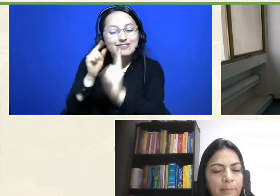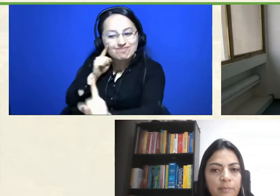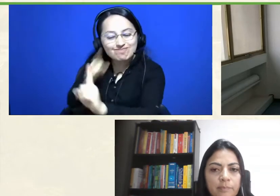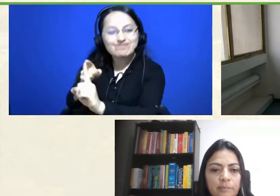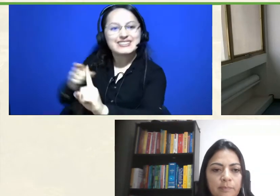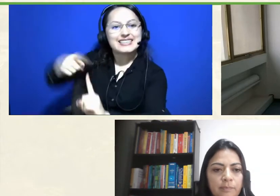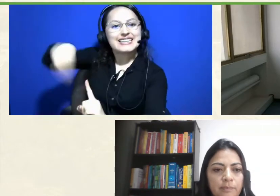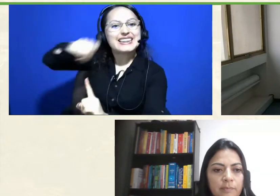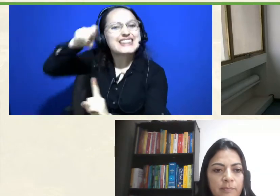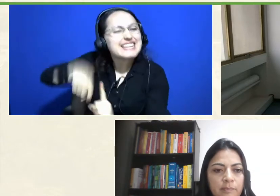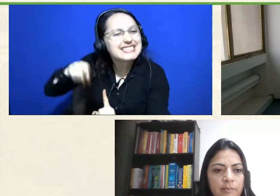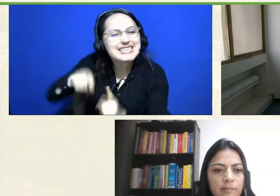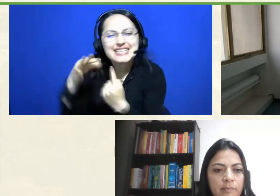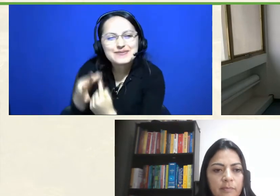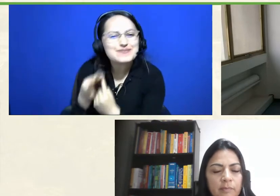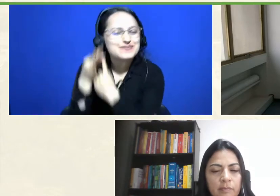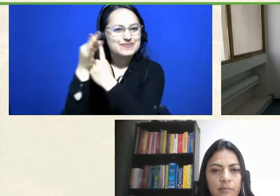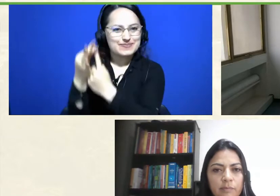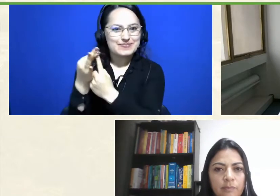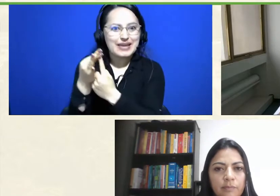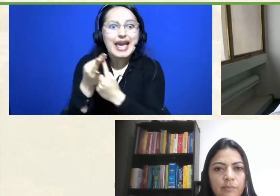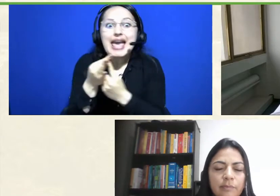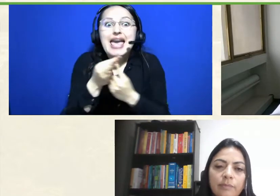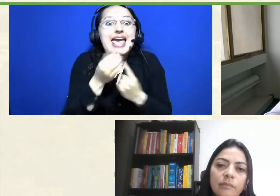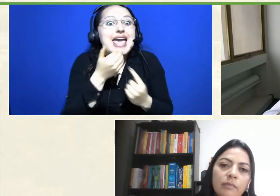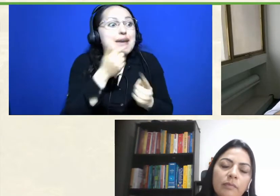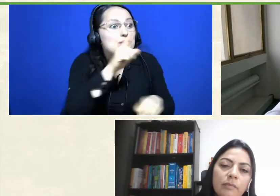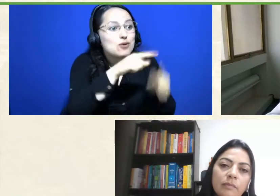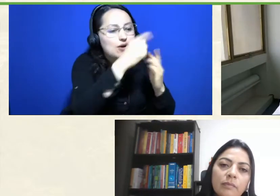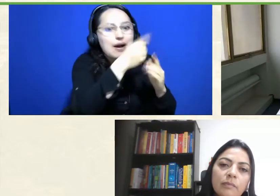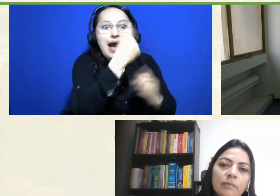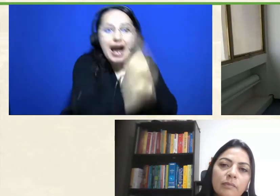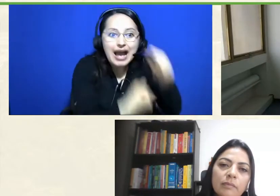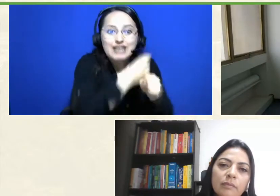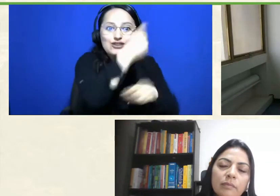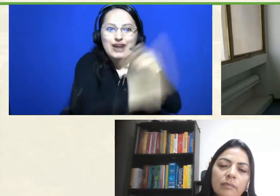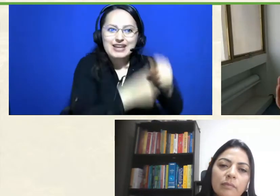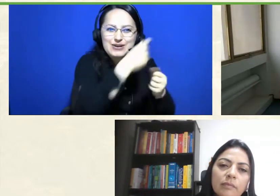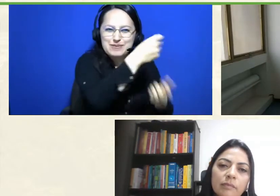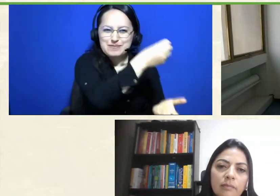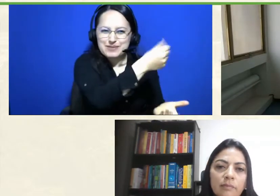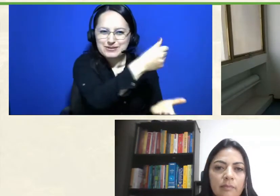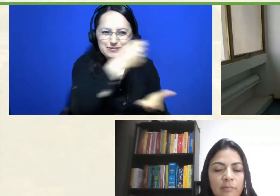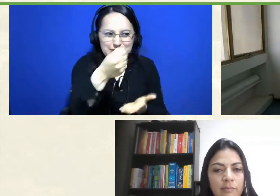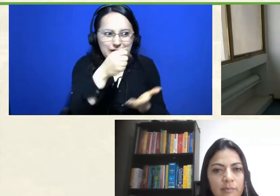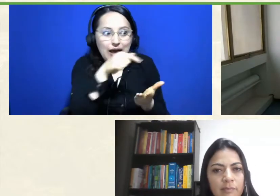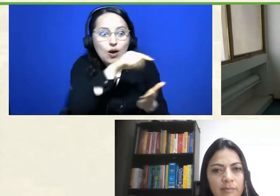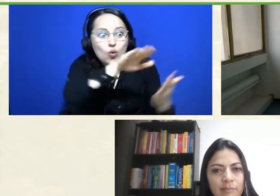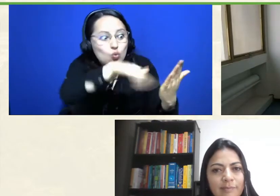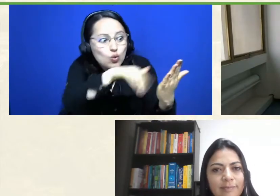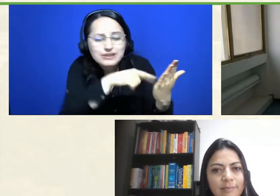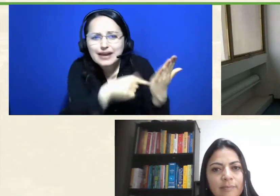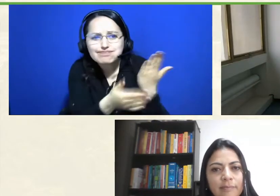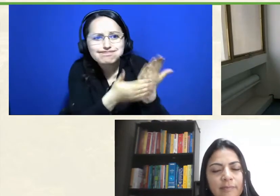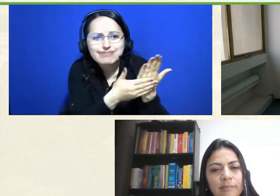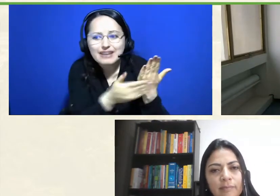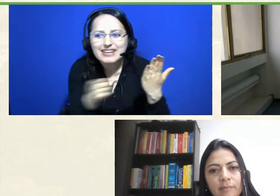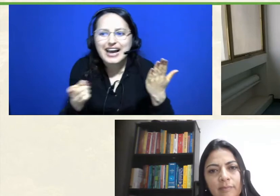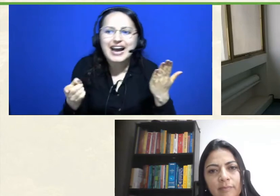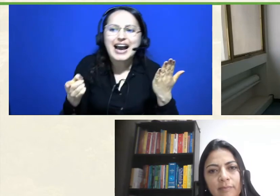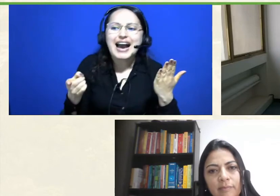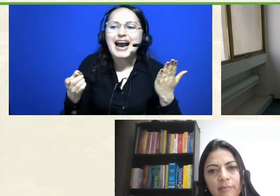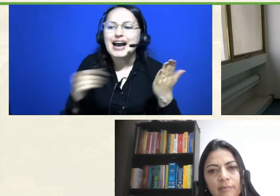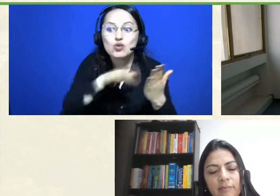no queda inmersa en los presupuestos, en las evaluaciones técnicas, siempre la vía de un barrio que por ser una vía de